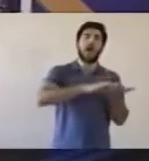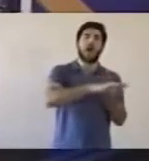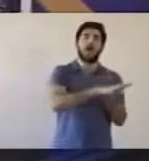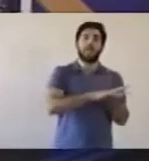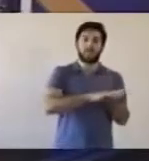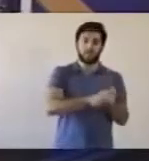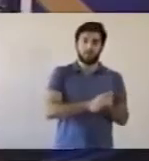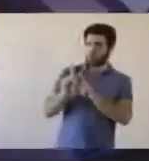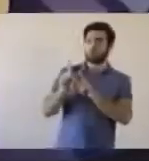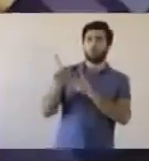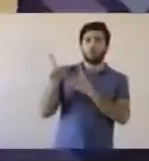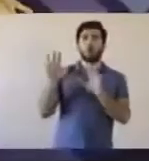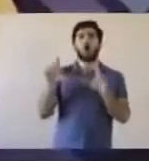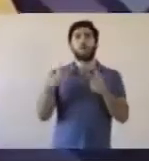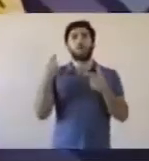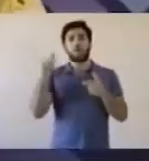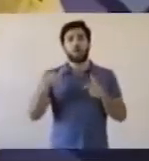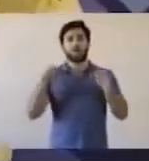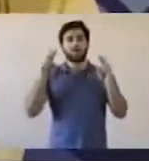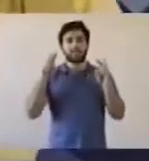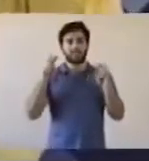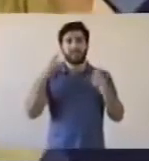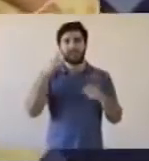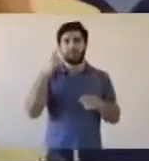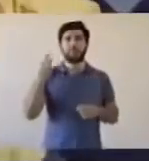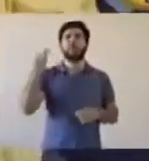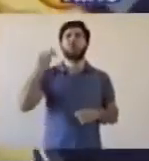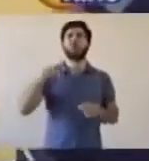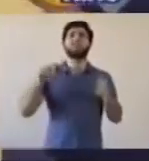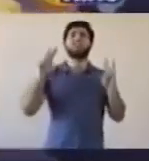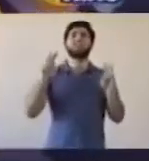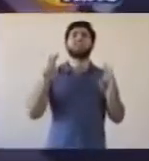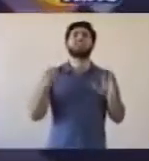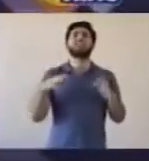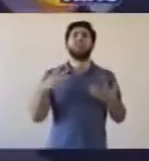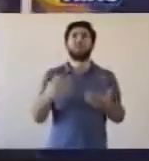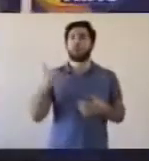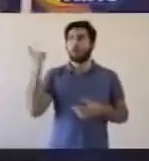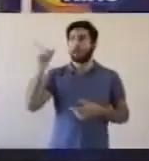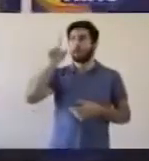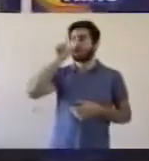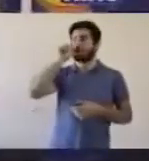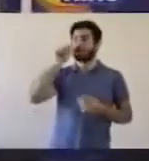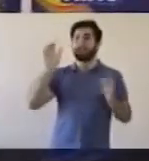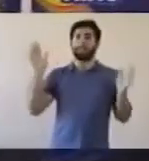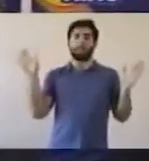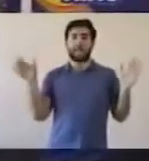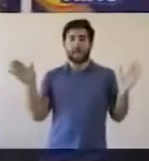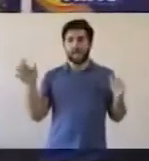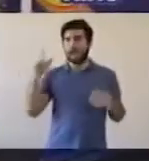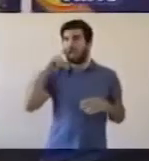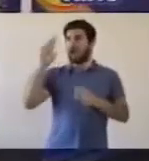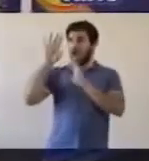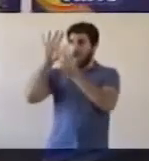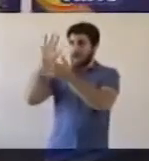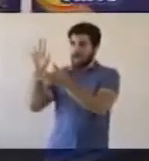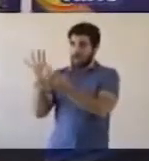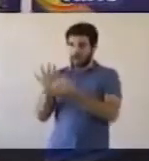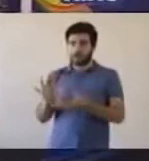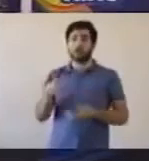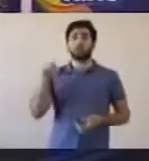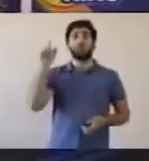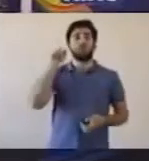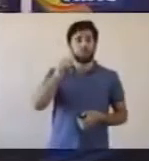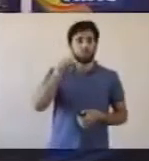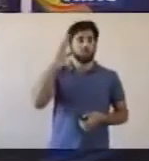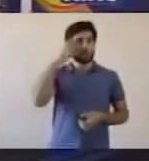Ponte cómodo. ¿Las has visto? ¿Las conoces? ¿Cuáles son las